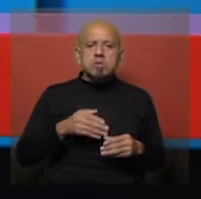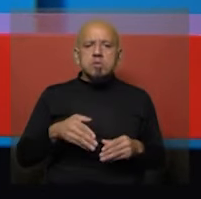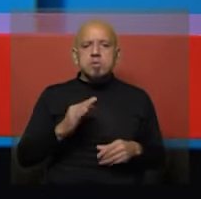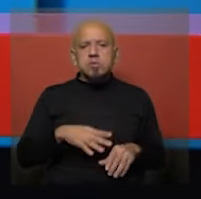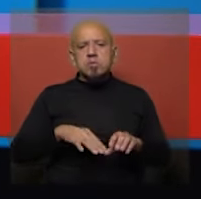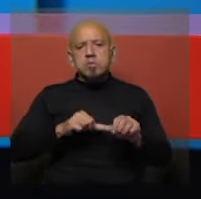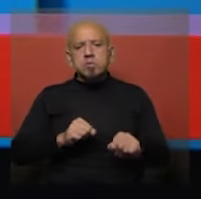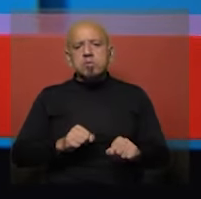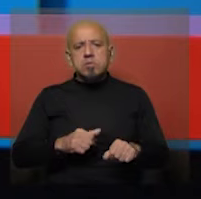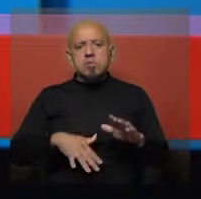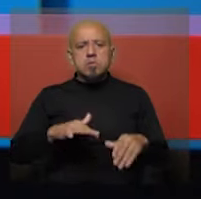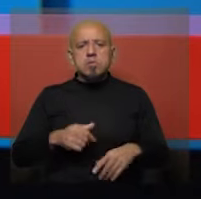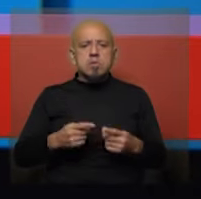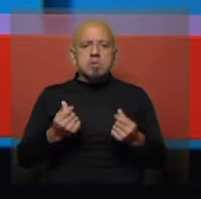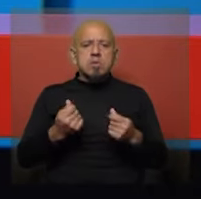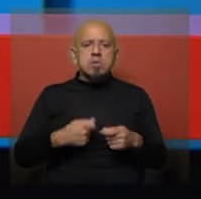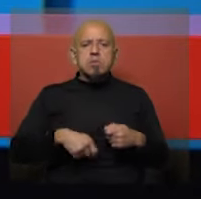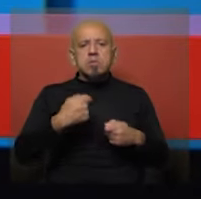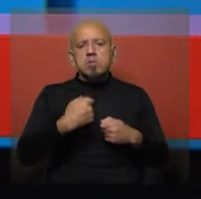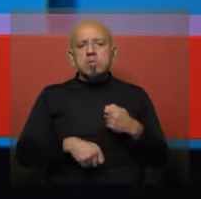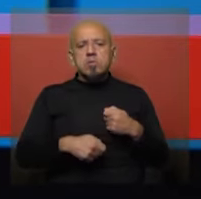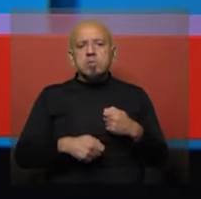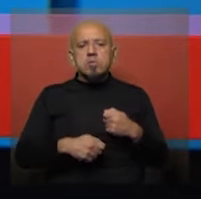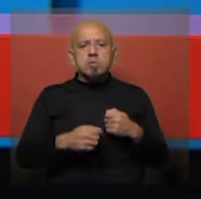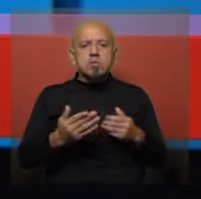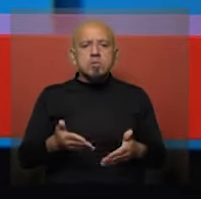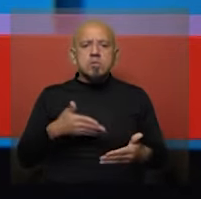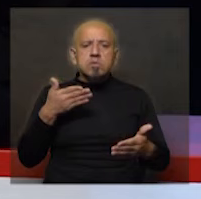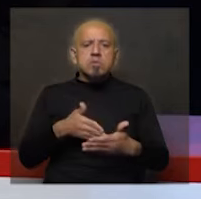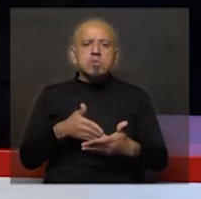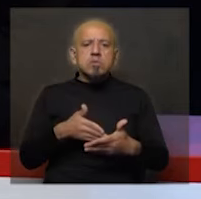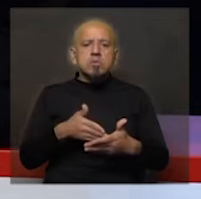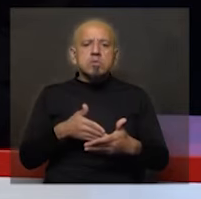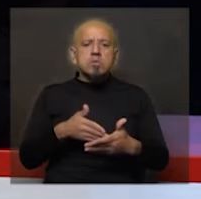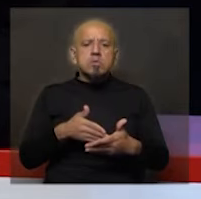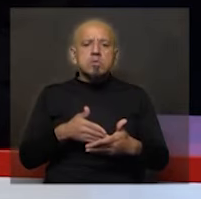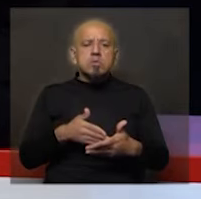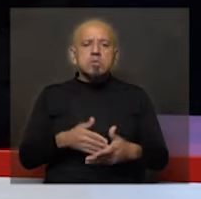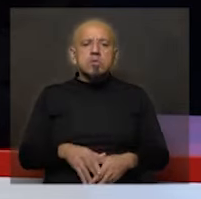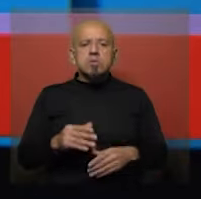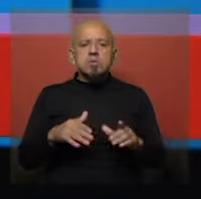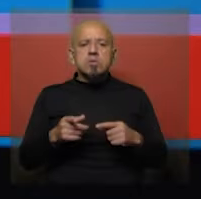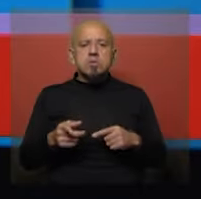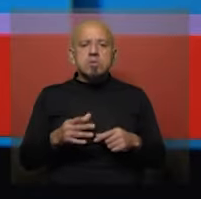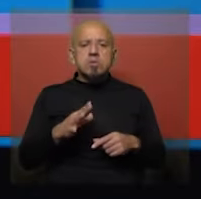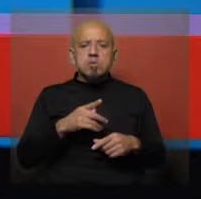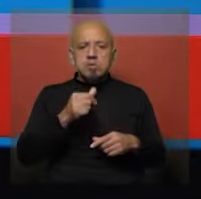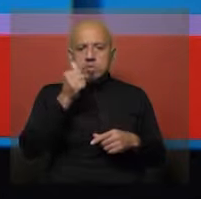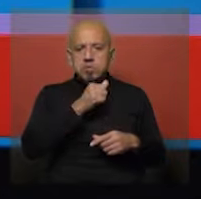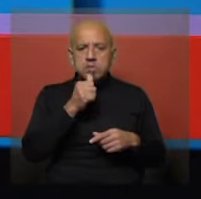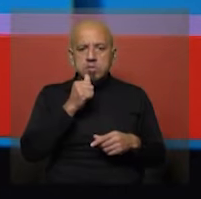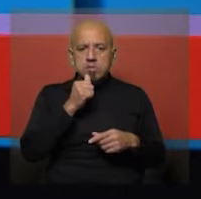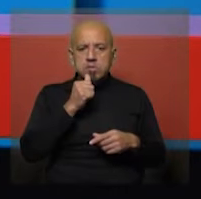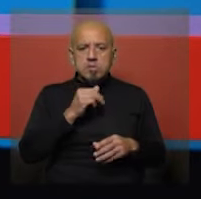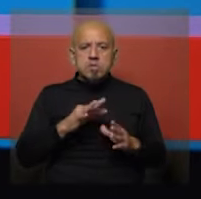y a veces no tienen dinero para el boleto un obstáculo que parece tonto pero que nos pasa entonces tenemos que solucionarle eso no